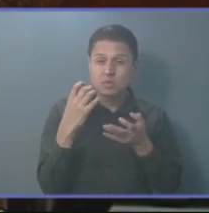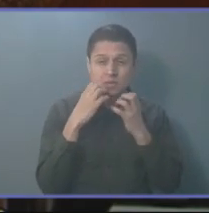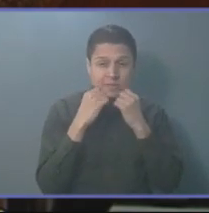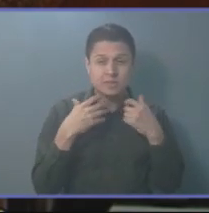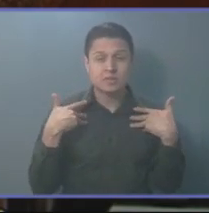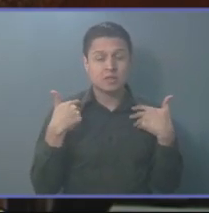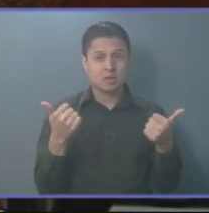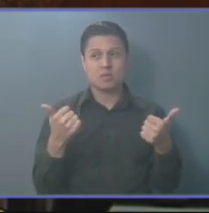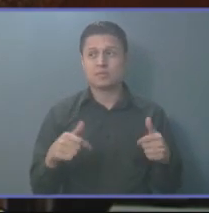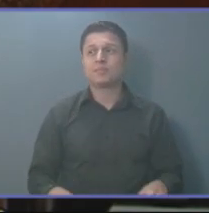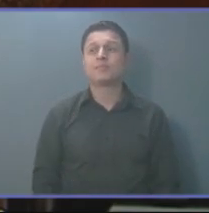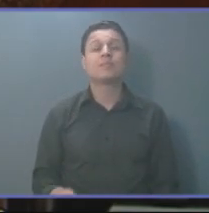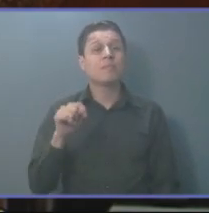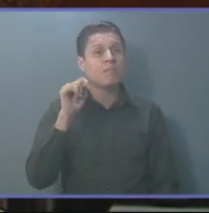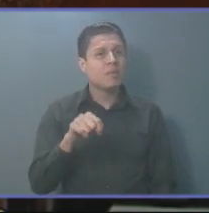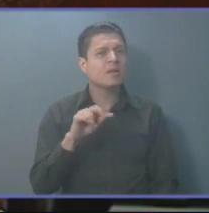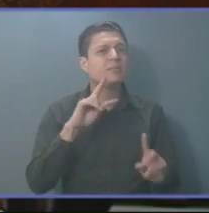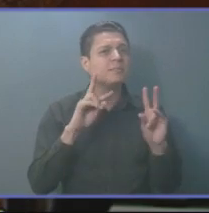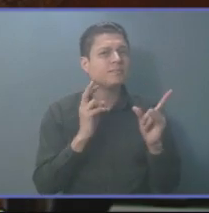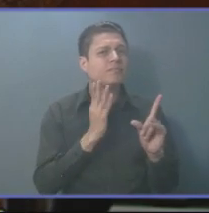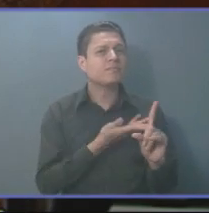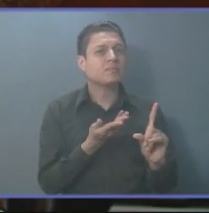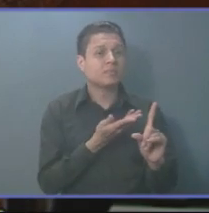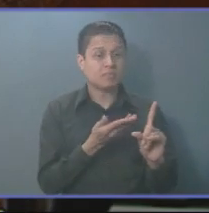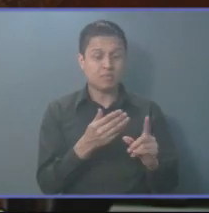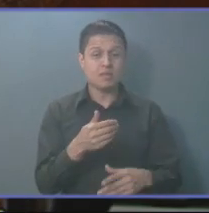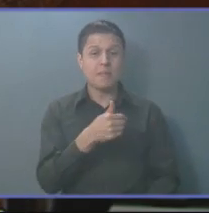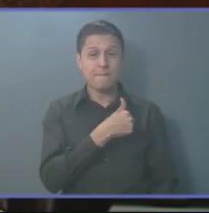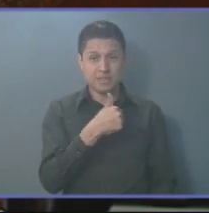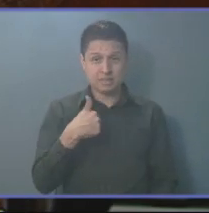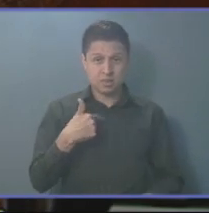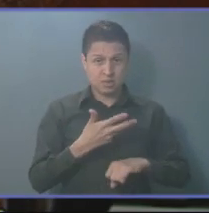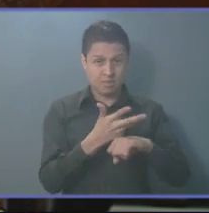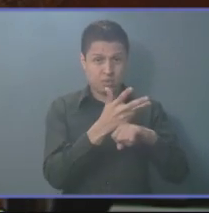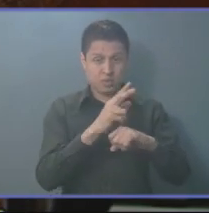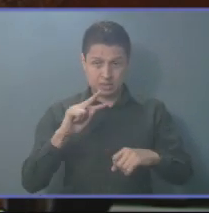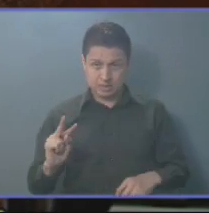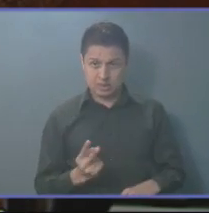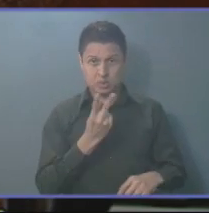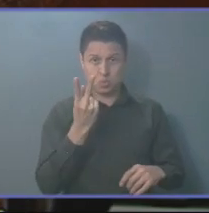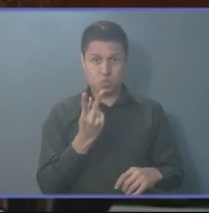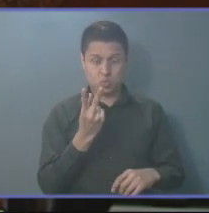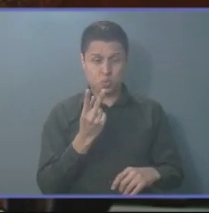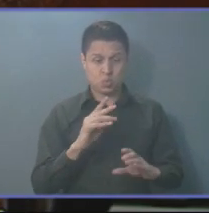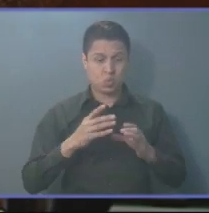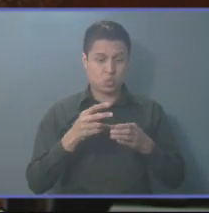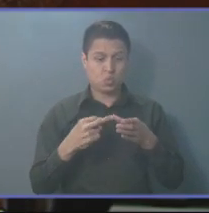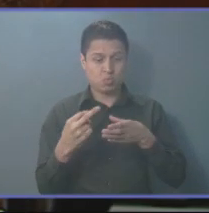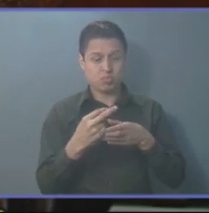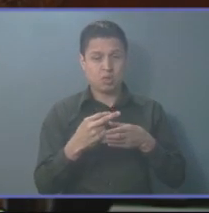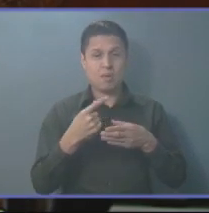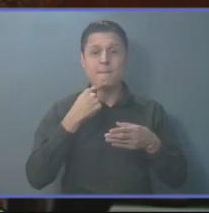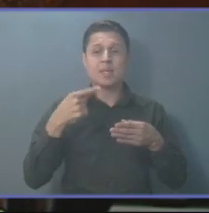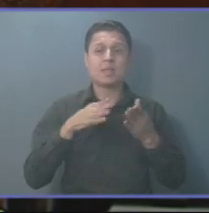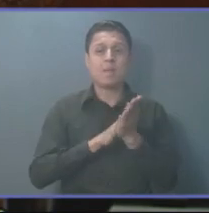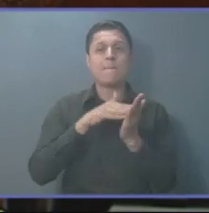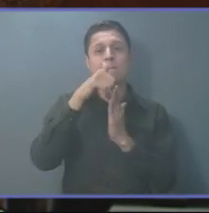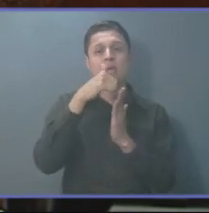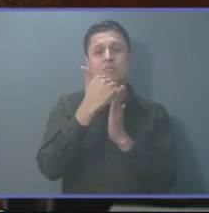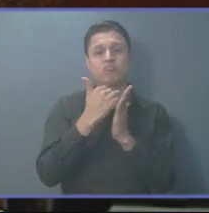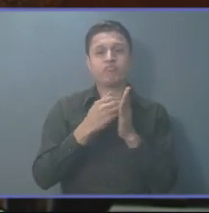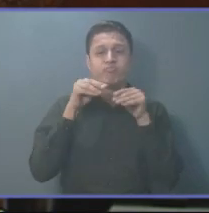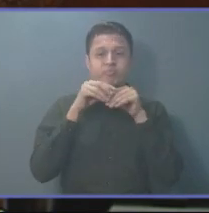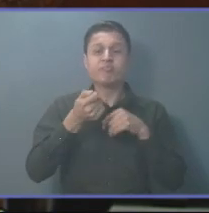misma. Para este propósito, el Viceministerio de Transporte deberá desarrollar un plan de apertura del transporte público como